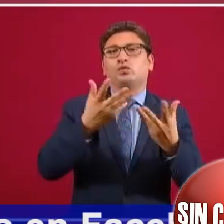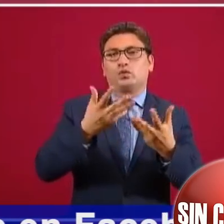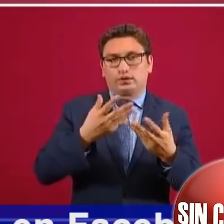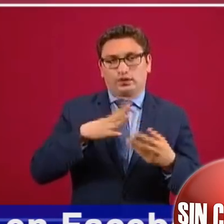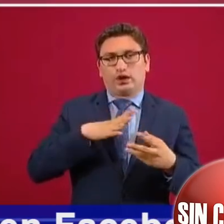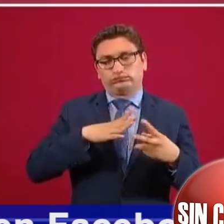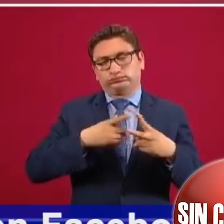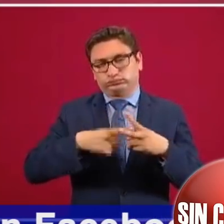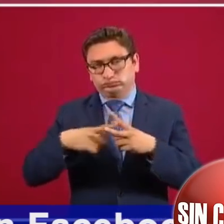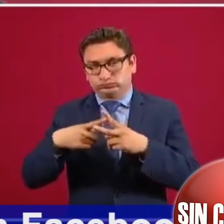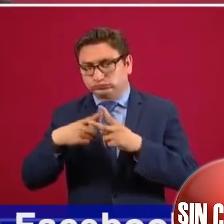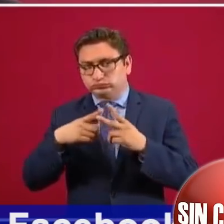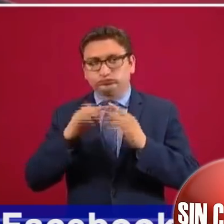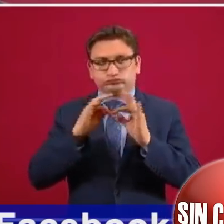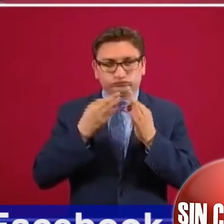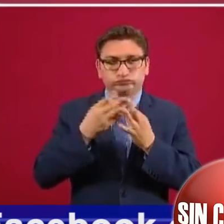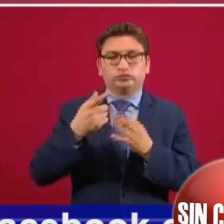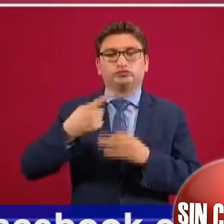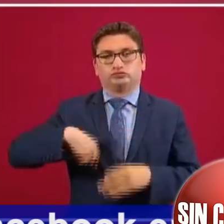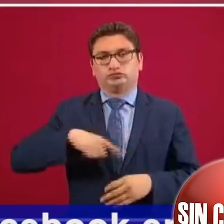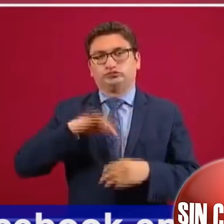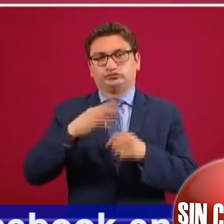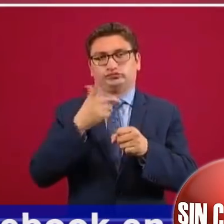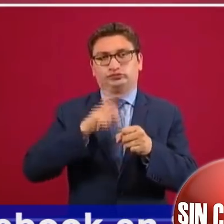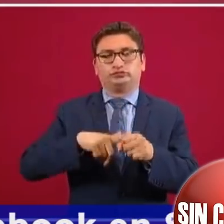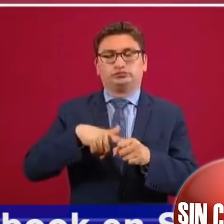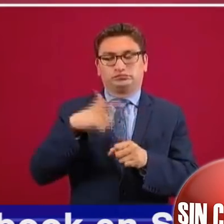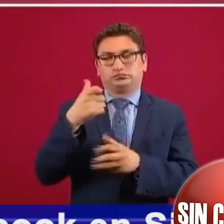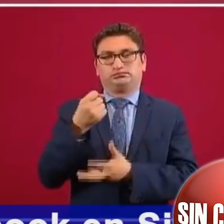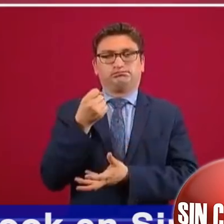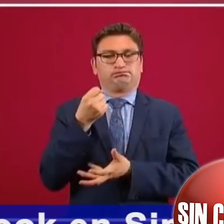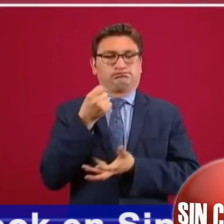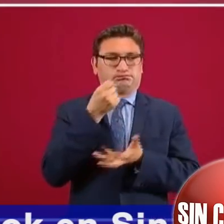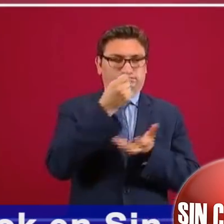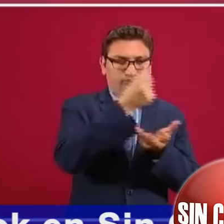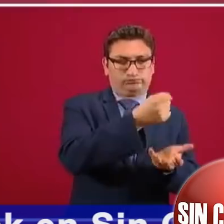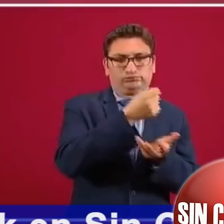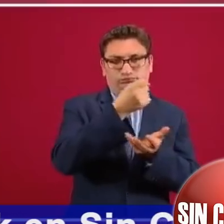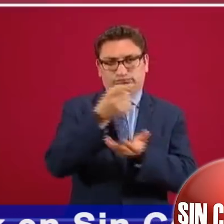Esas transferencias federales nosotros las hemos entregado